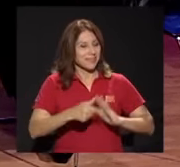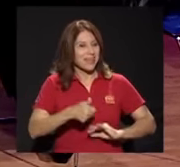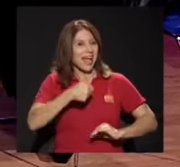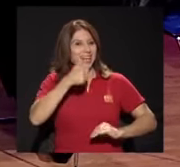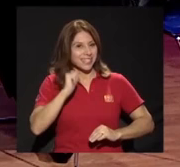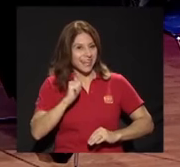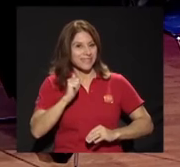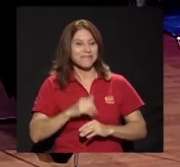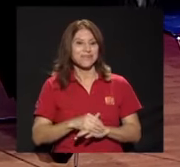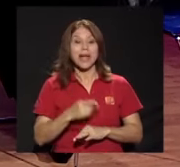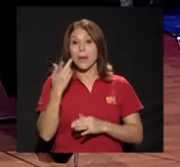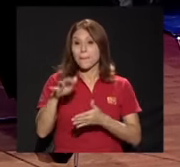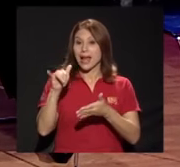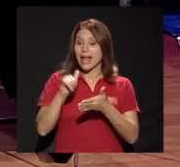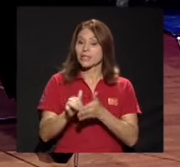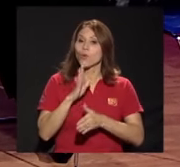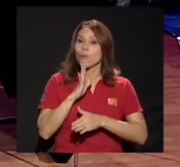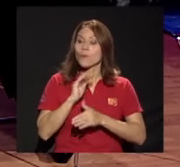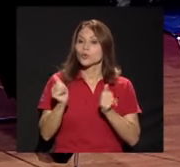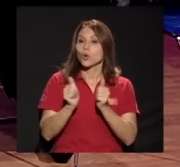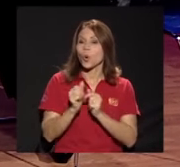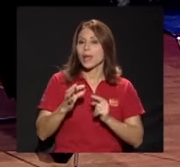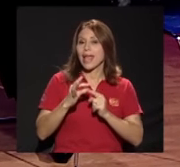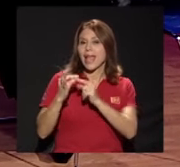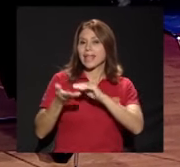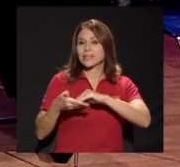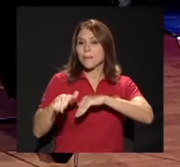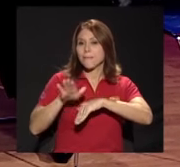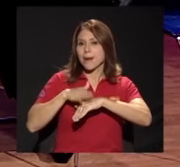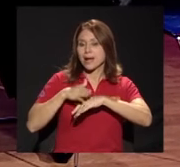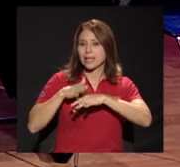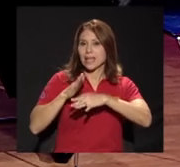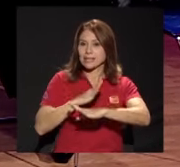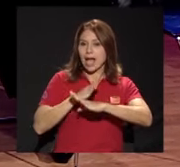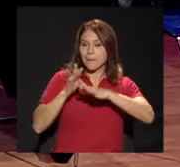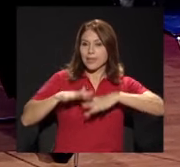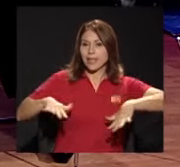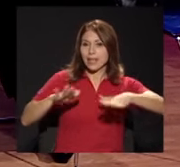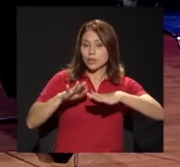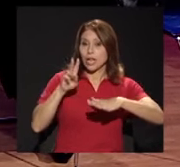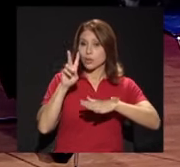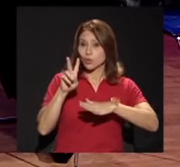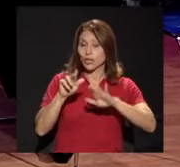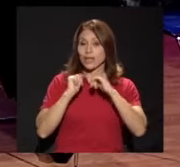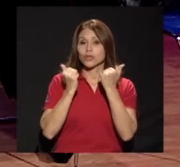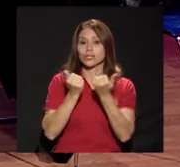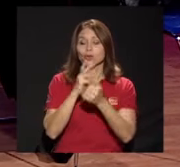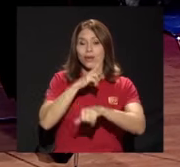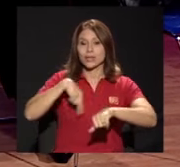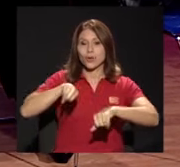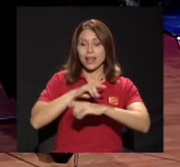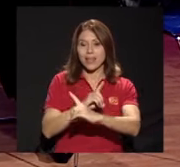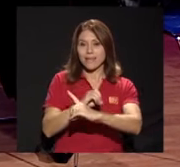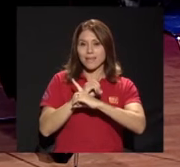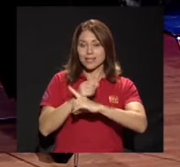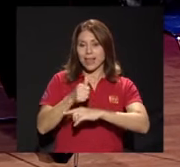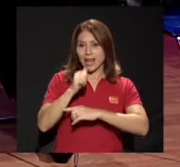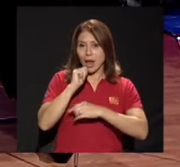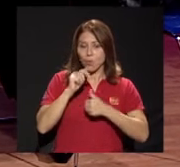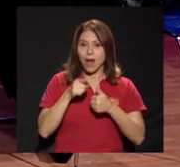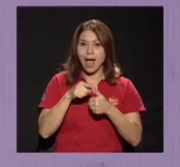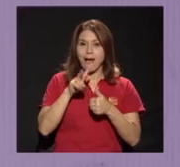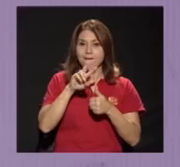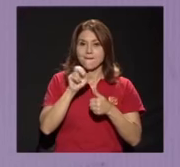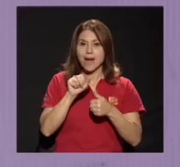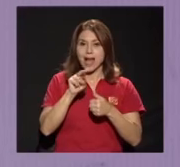eso conversamos con dos expertas ambientalistas, las dos están en la Asociación Nacional de Defensa del Agua. Vanessa Dubois,